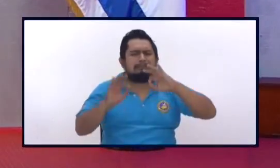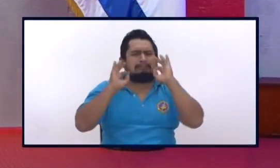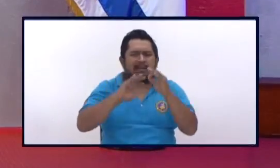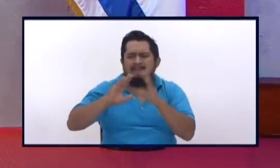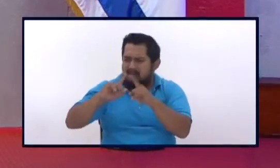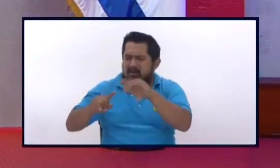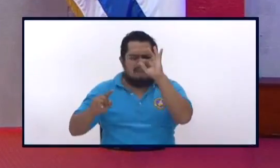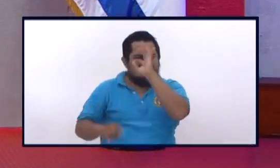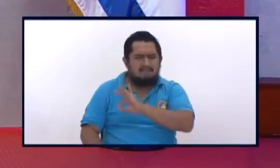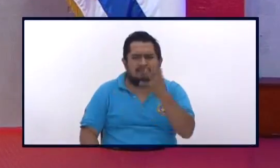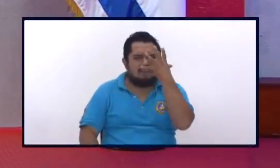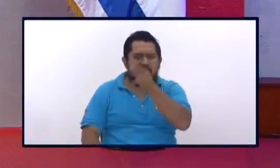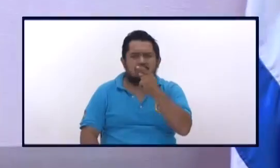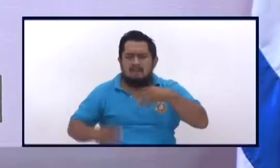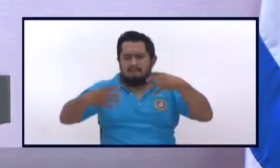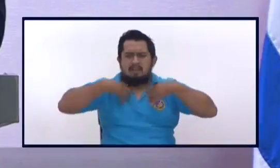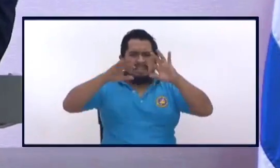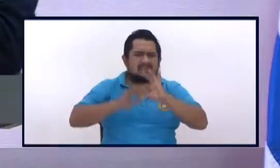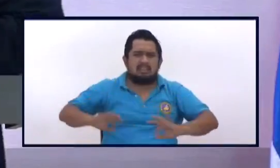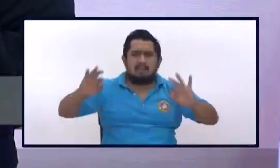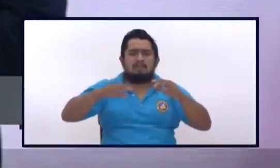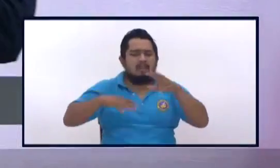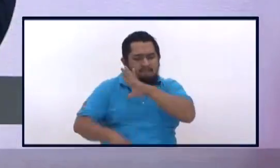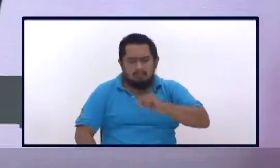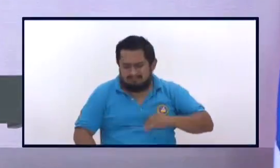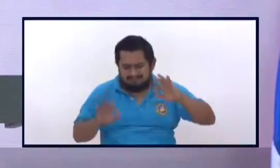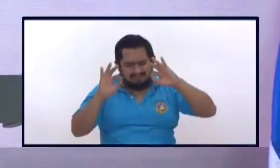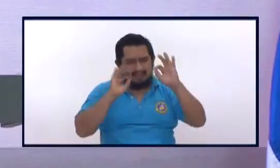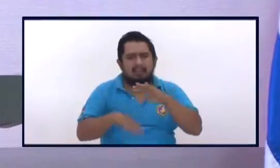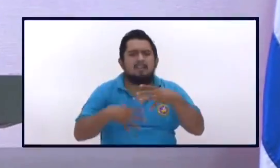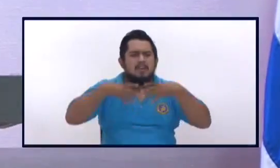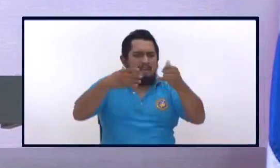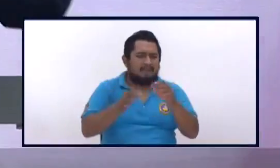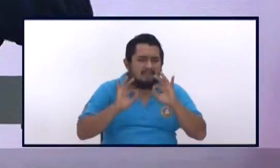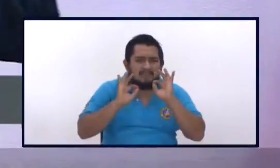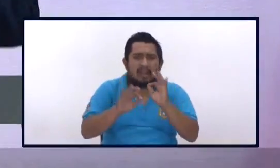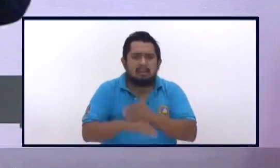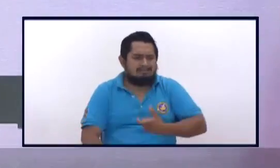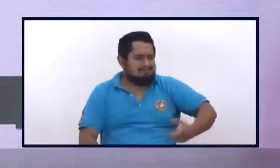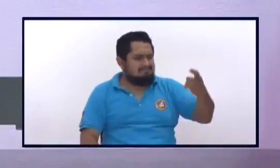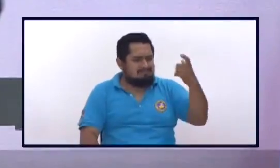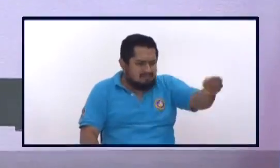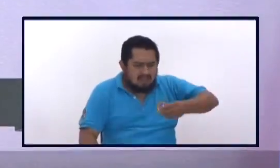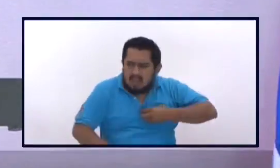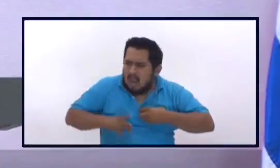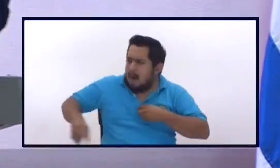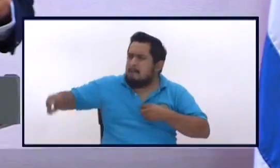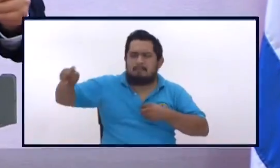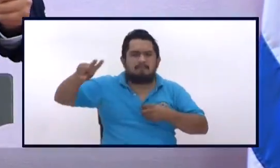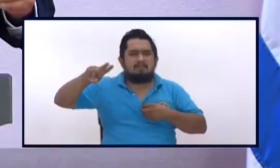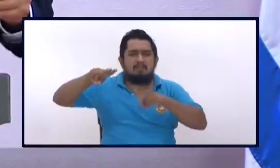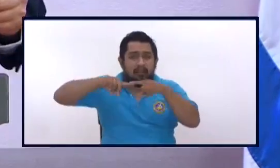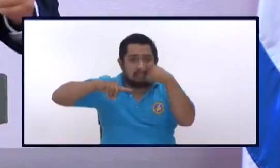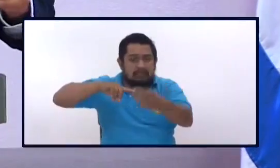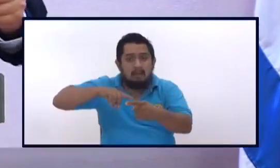iglesia y tenías una gran vida interesa una superfamilia y tenías toda la salud del mundo que tenías riqueza y tenías clero por todos lados pero